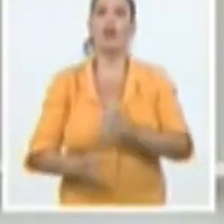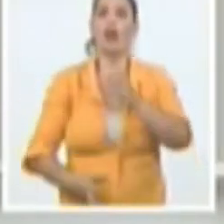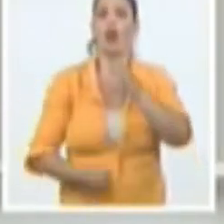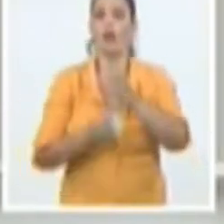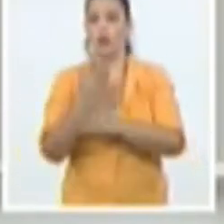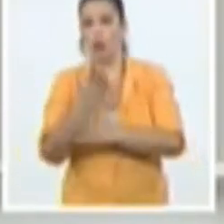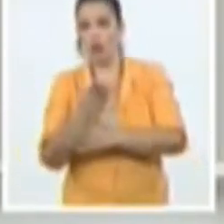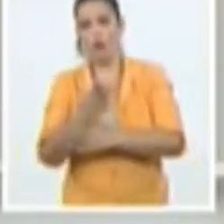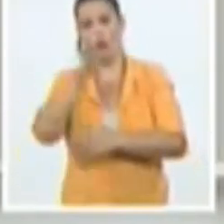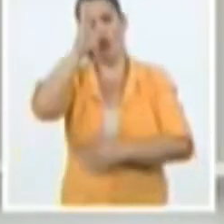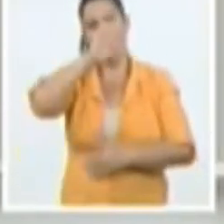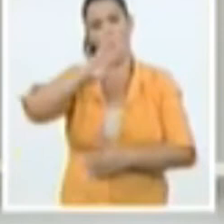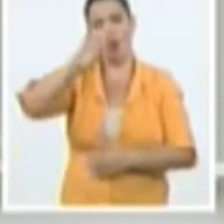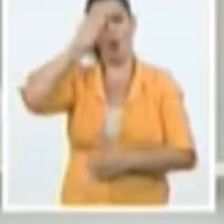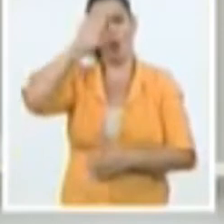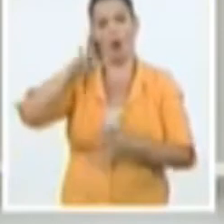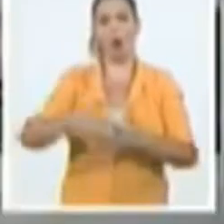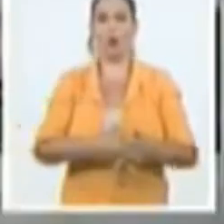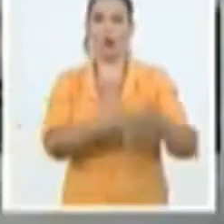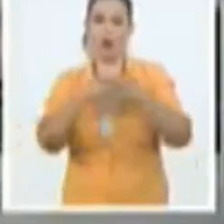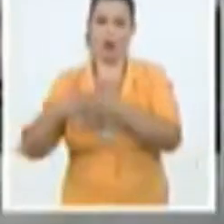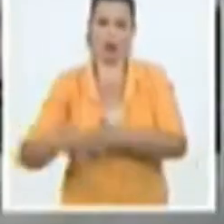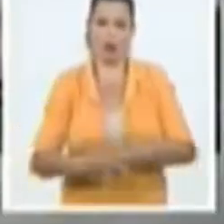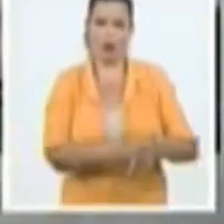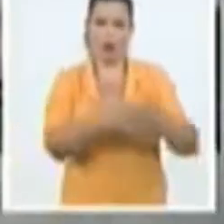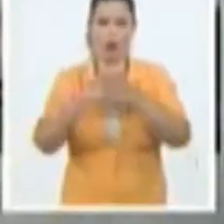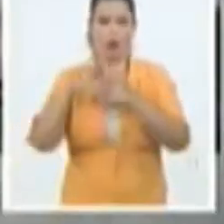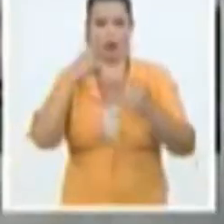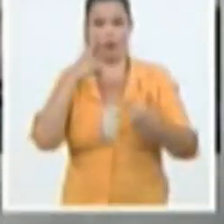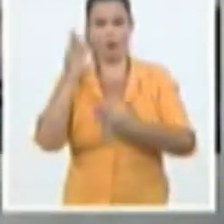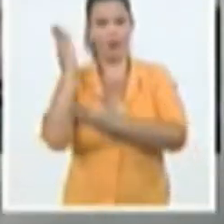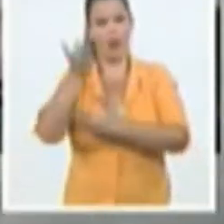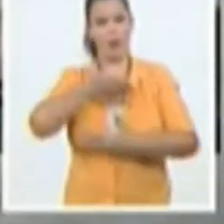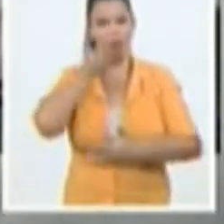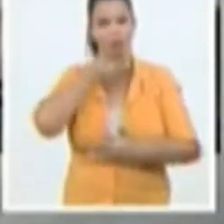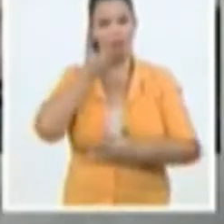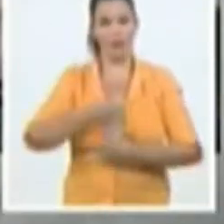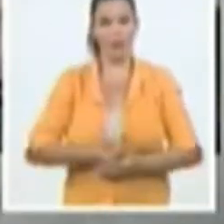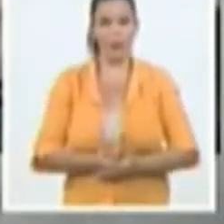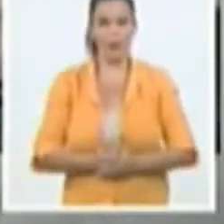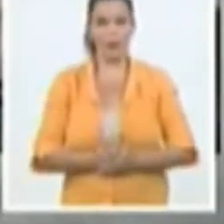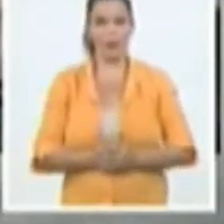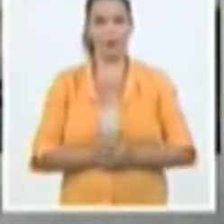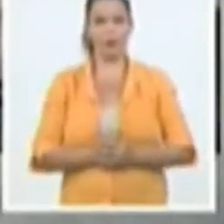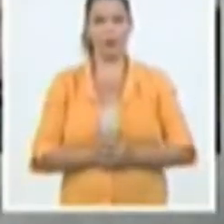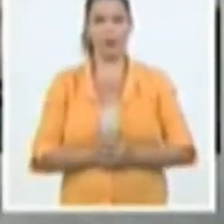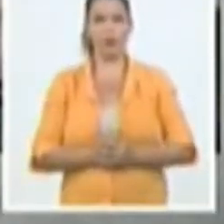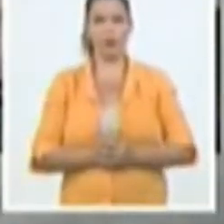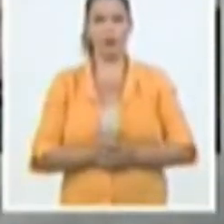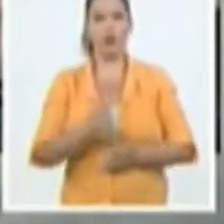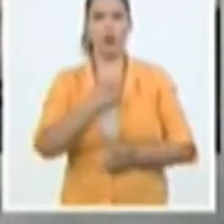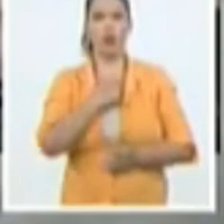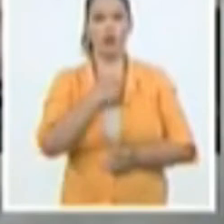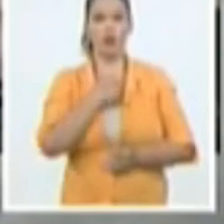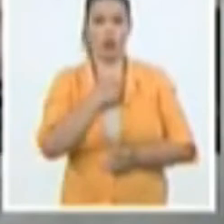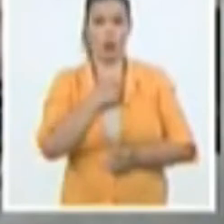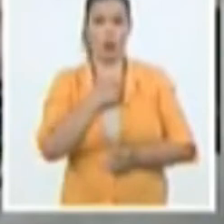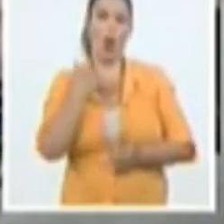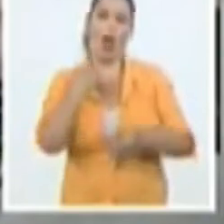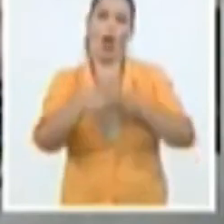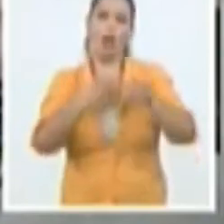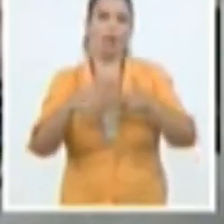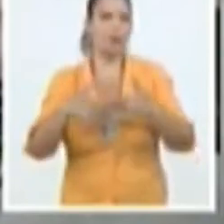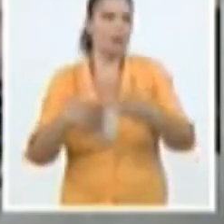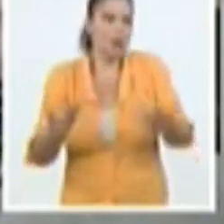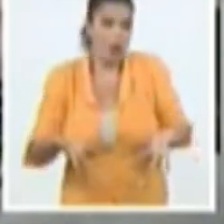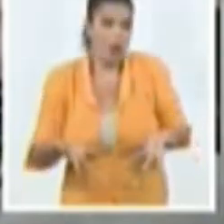cual vemos ahí las declaraciones. Adelante. Lo que estoy haciendo es informándome con personas como por